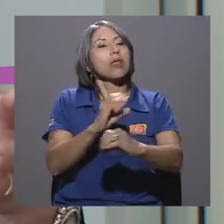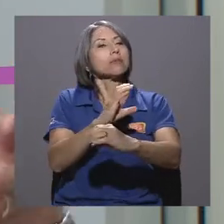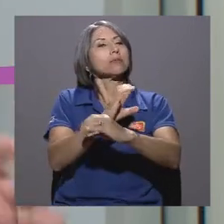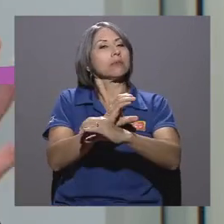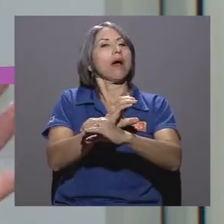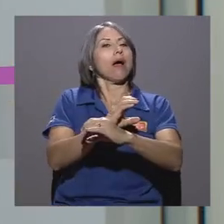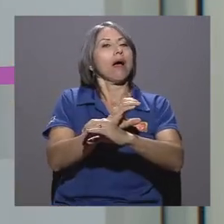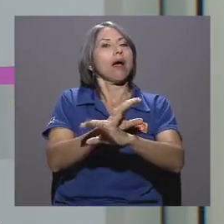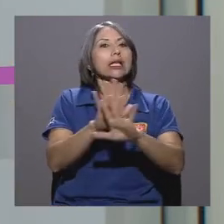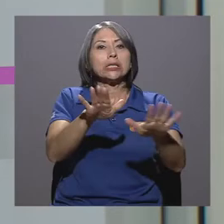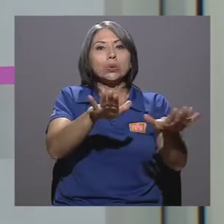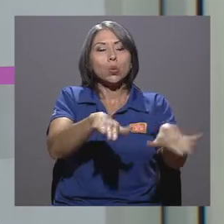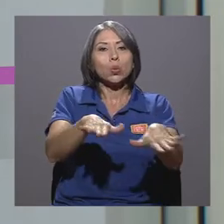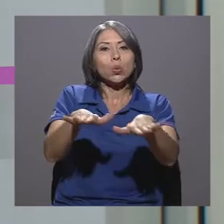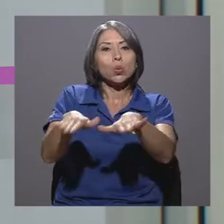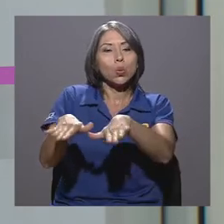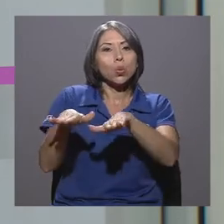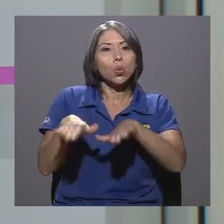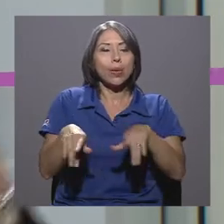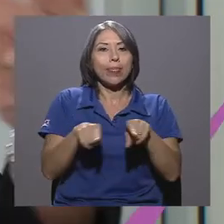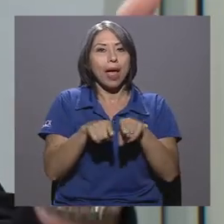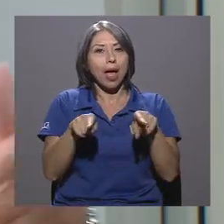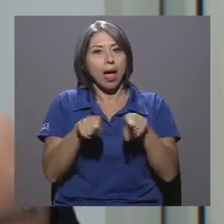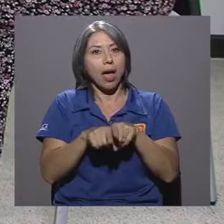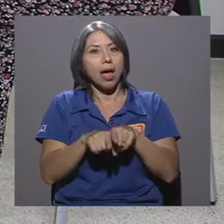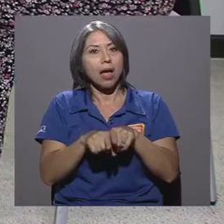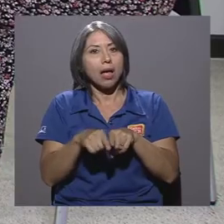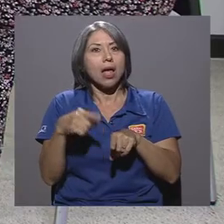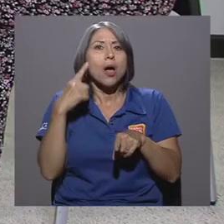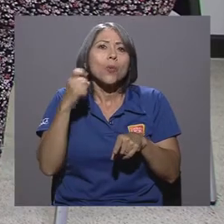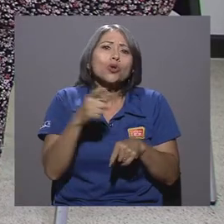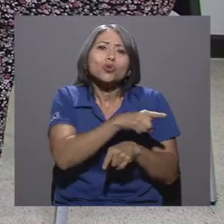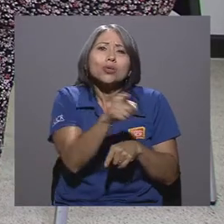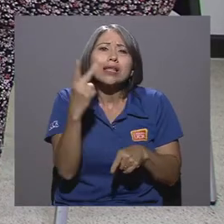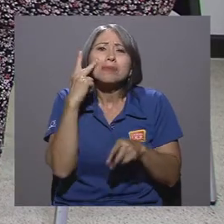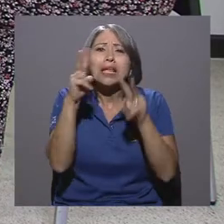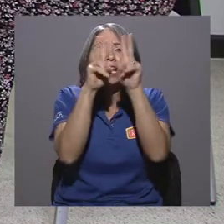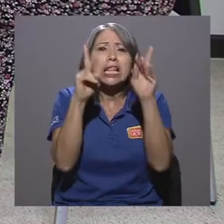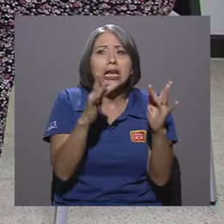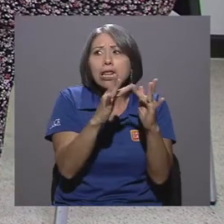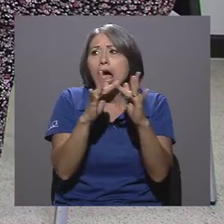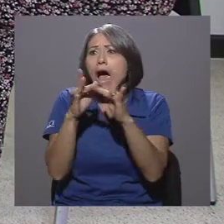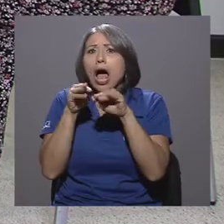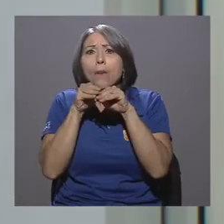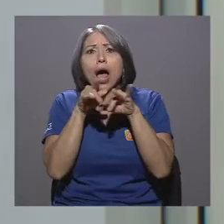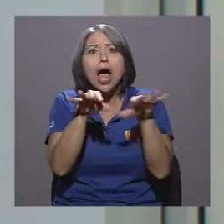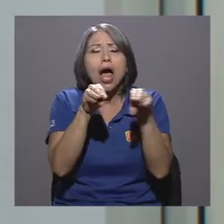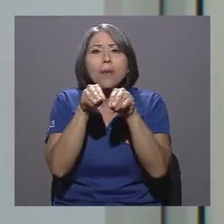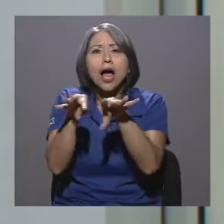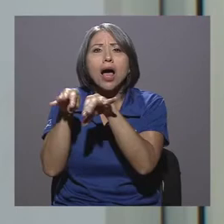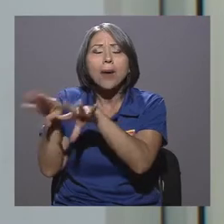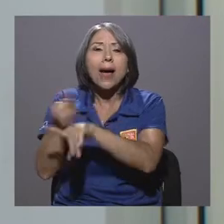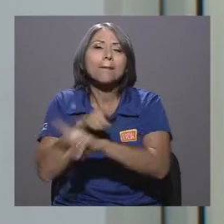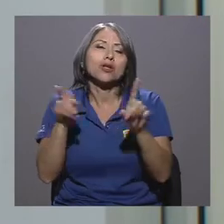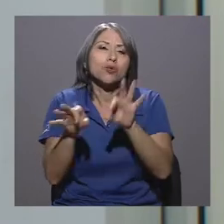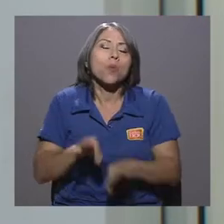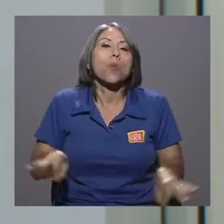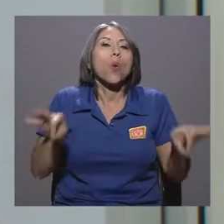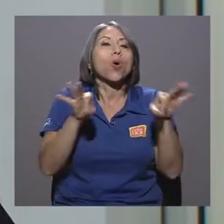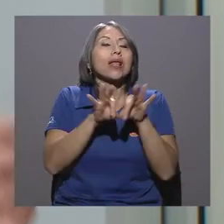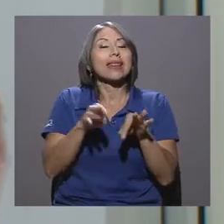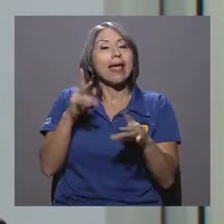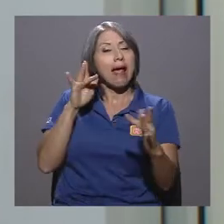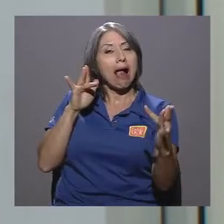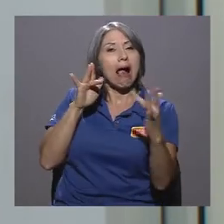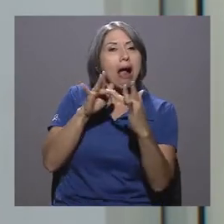este brote y llamar a la calma, ¿verdad? También, por mucho que circula en redes sociales, sí es importante referirse a los mecanismos